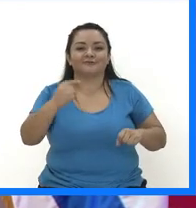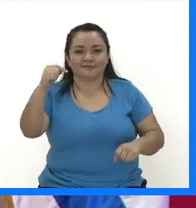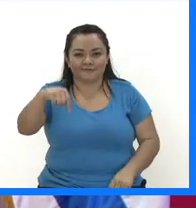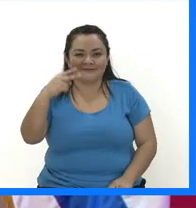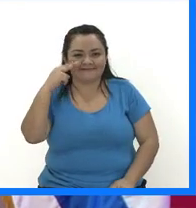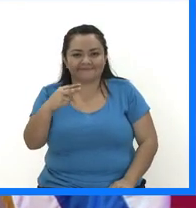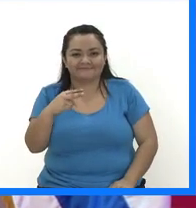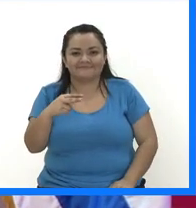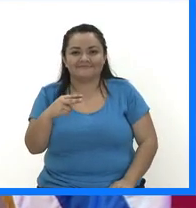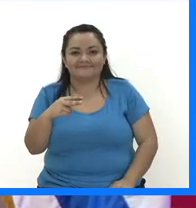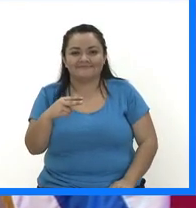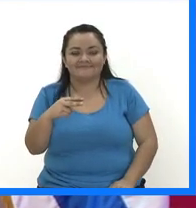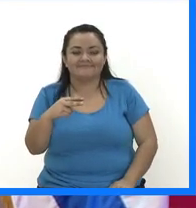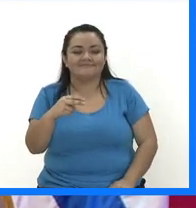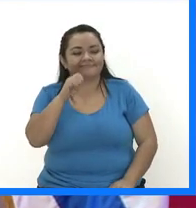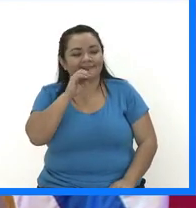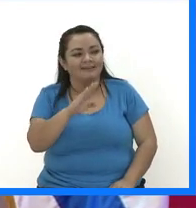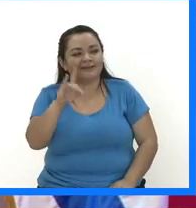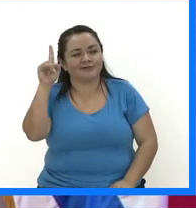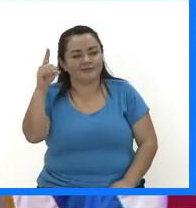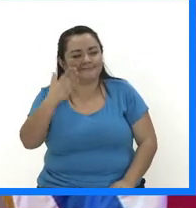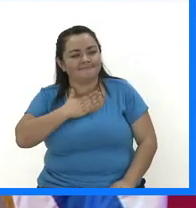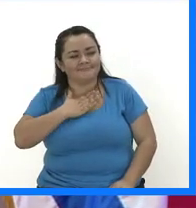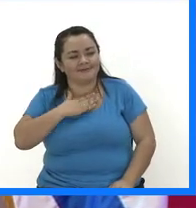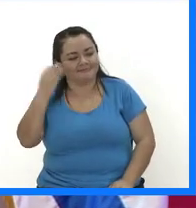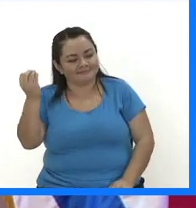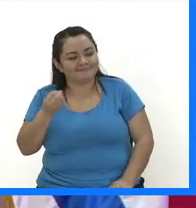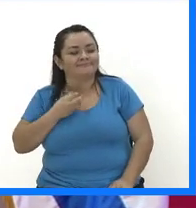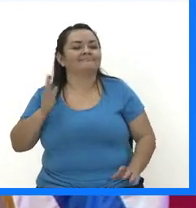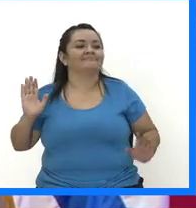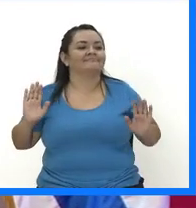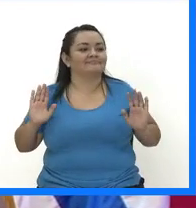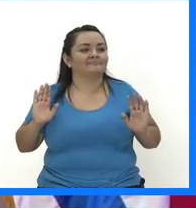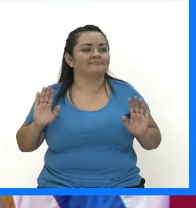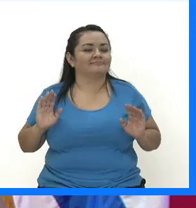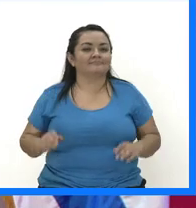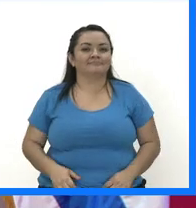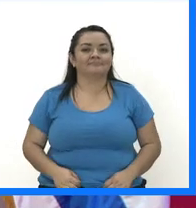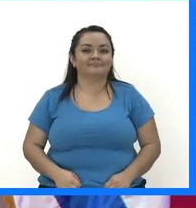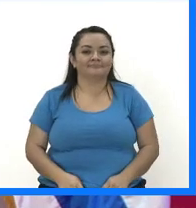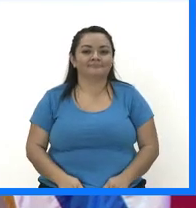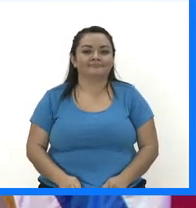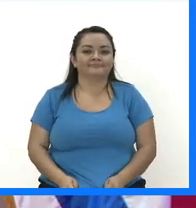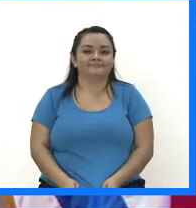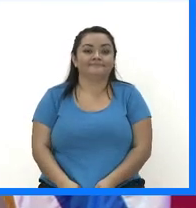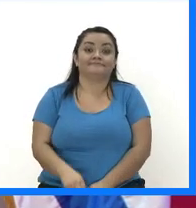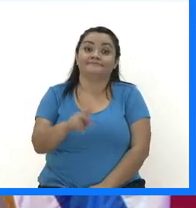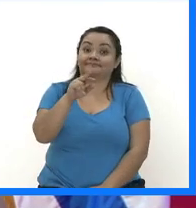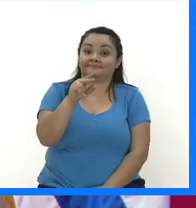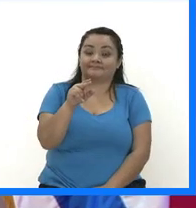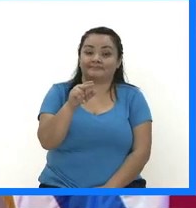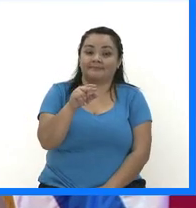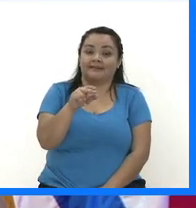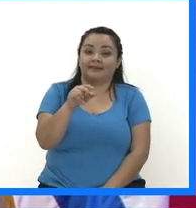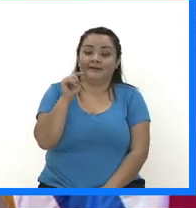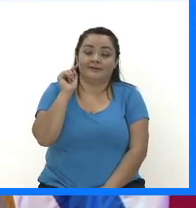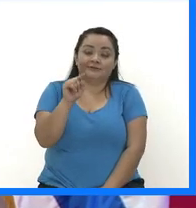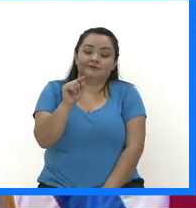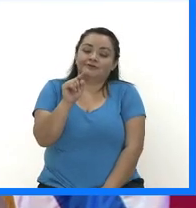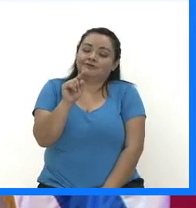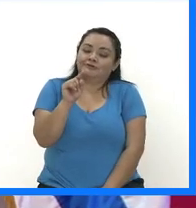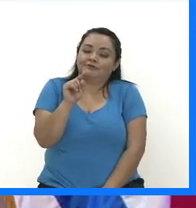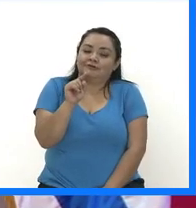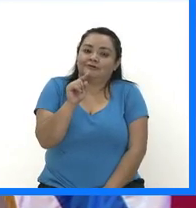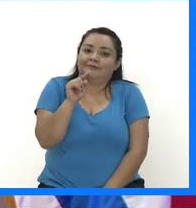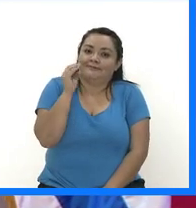hoy para decirle lo que dios puede hacer cuando alguien se pone en determinación amigo y hermano no permitas que